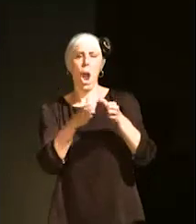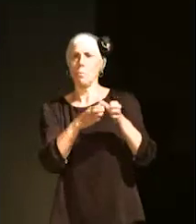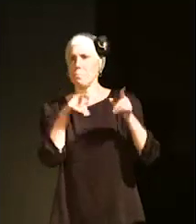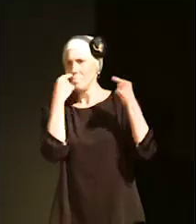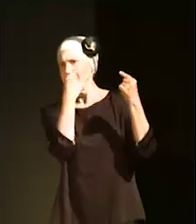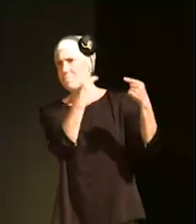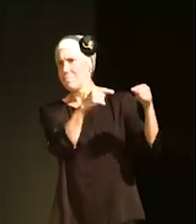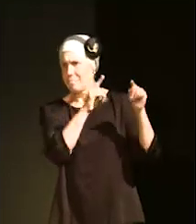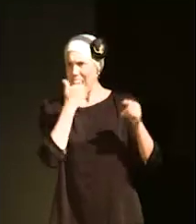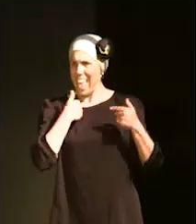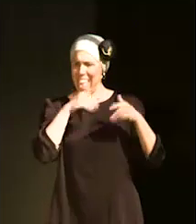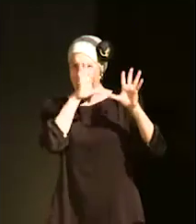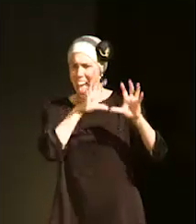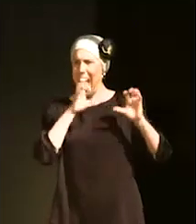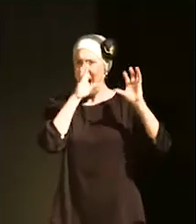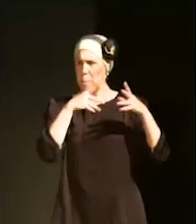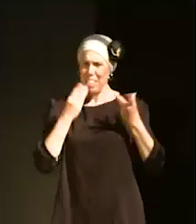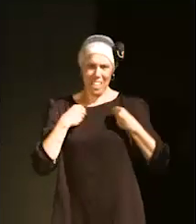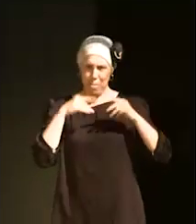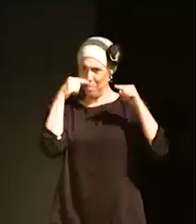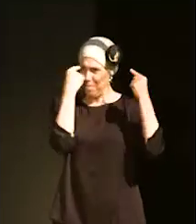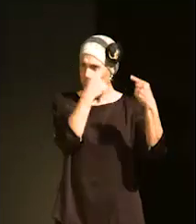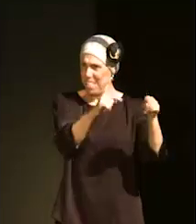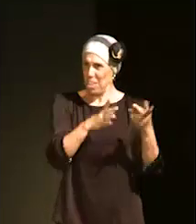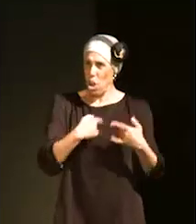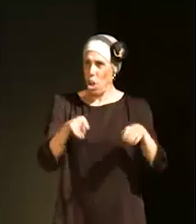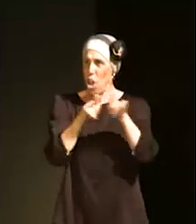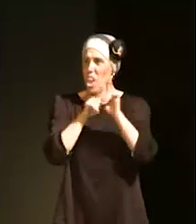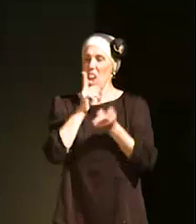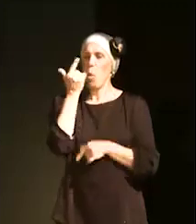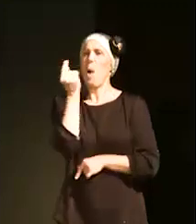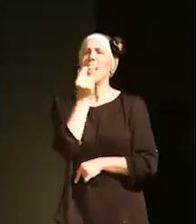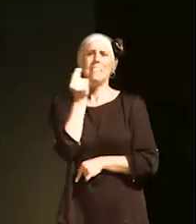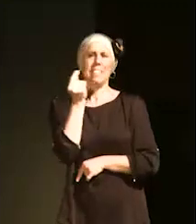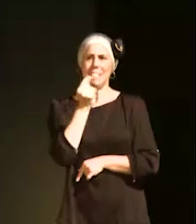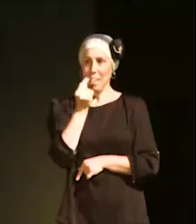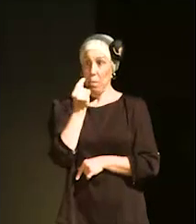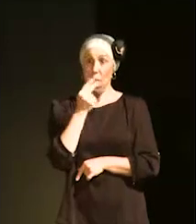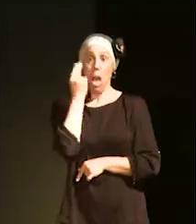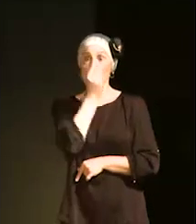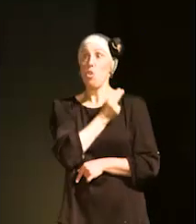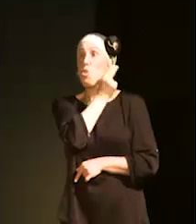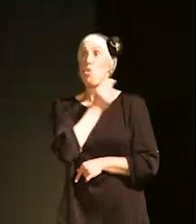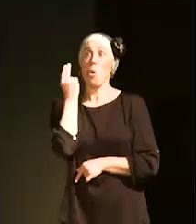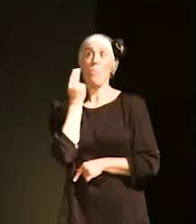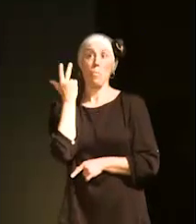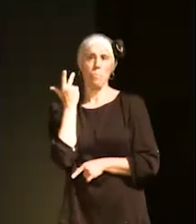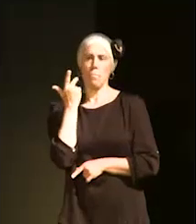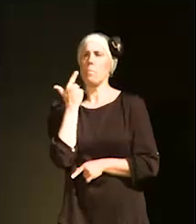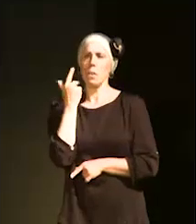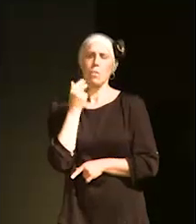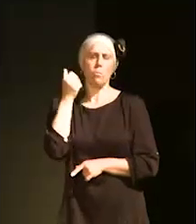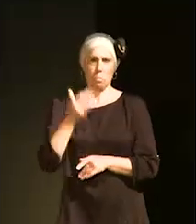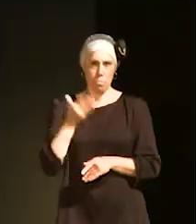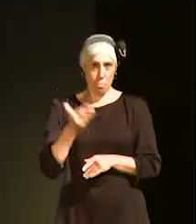por sí mismo una sembradora cuyo compromiso ha ido más allá del contrato más